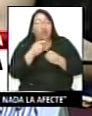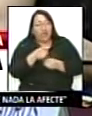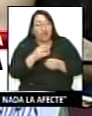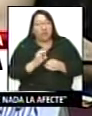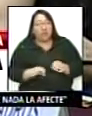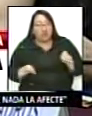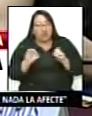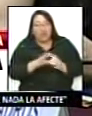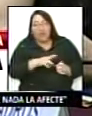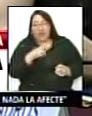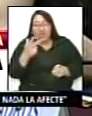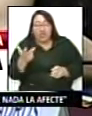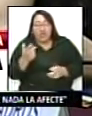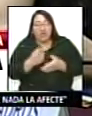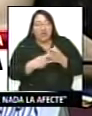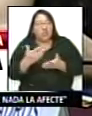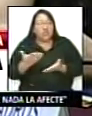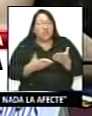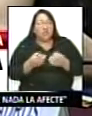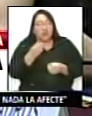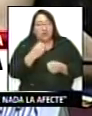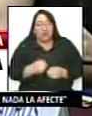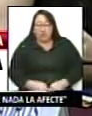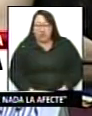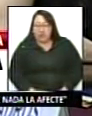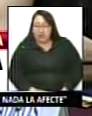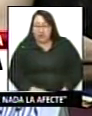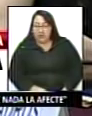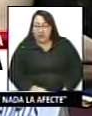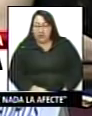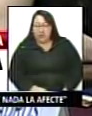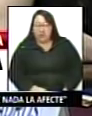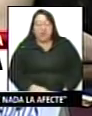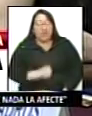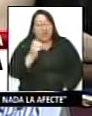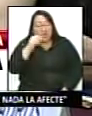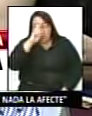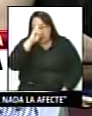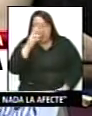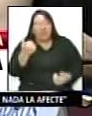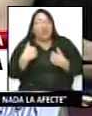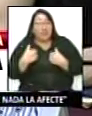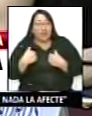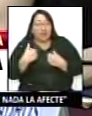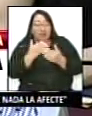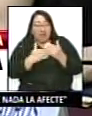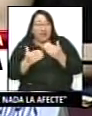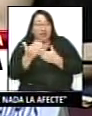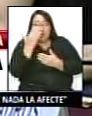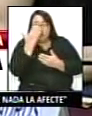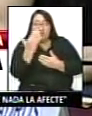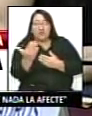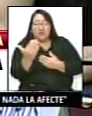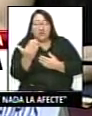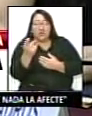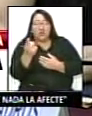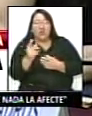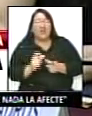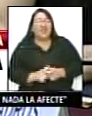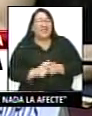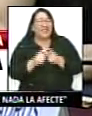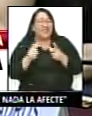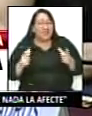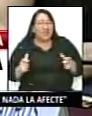sector terciario que son los servicios gastronómicos. Creo que el Perú tiene delante de los ojos una